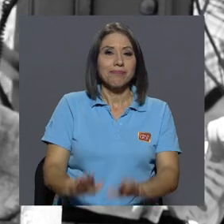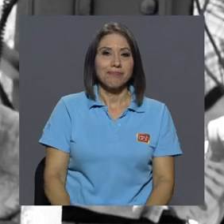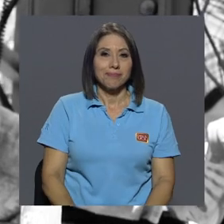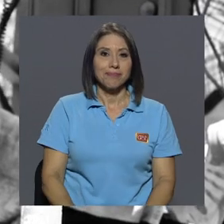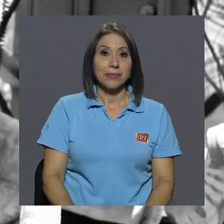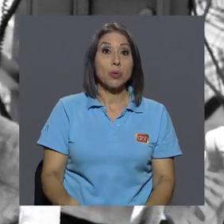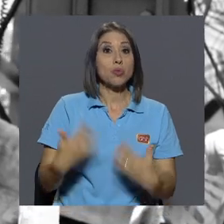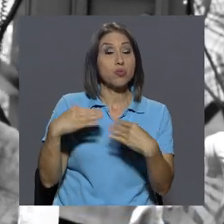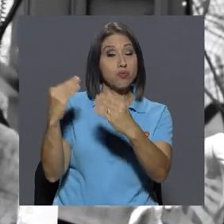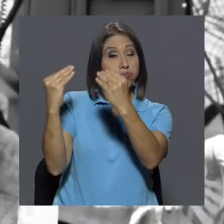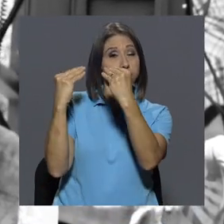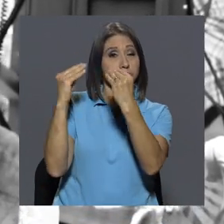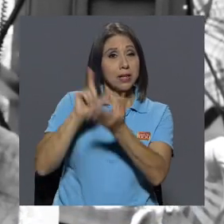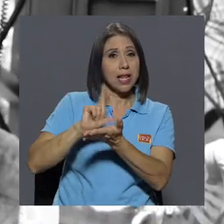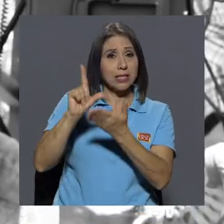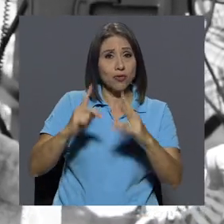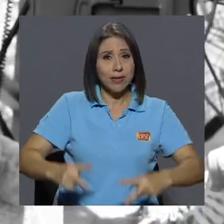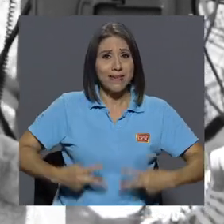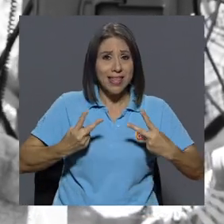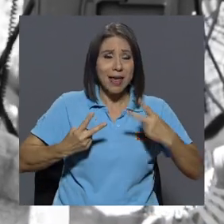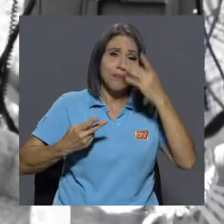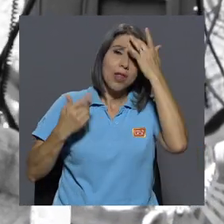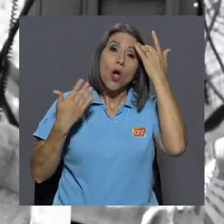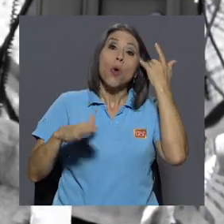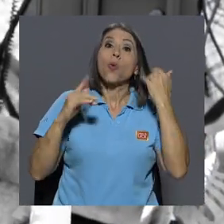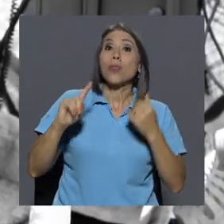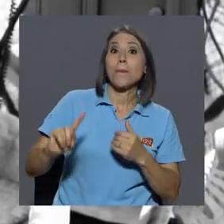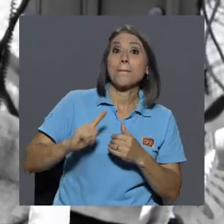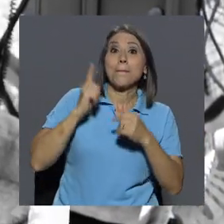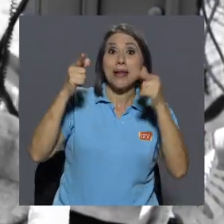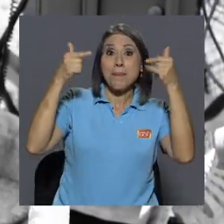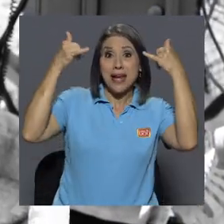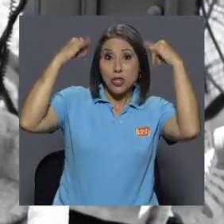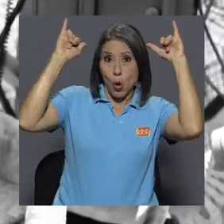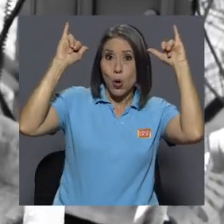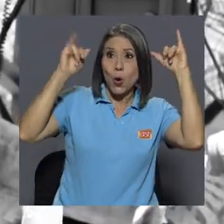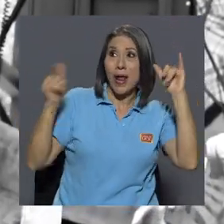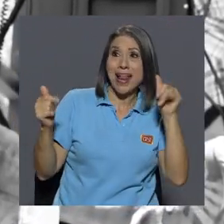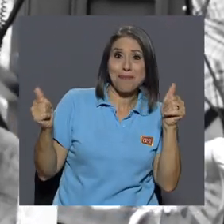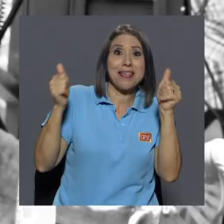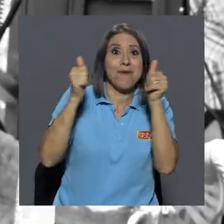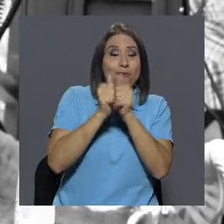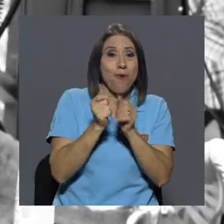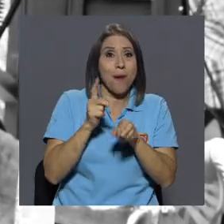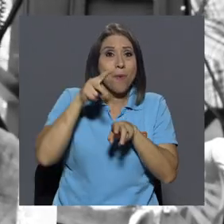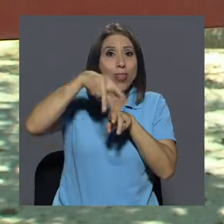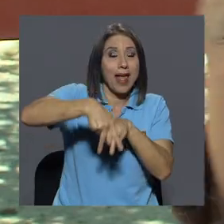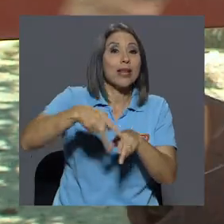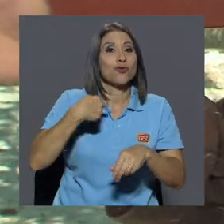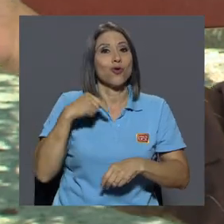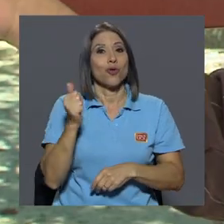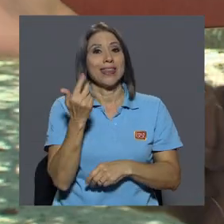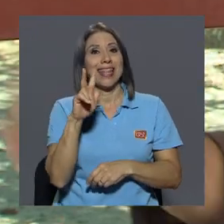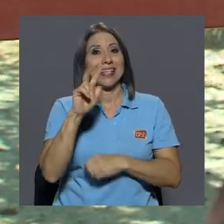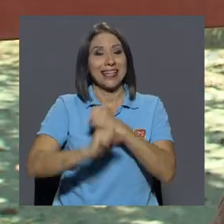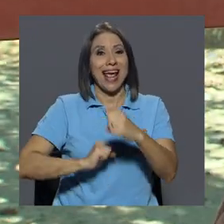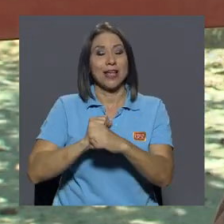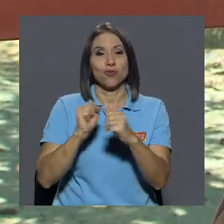Una lección de vida. Cuando me llevó a montar el primer toro, con 13 años, 7 meses,